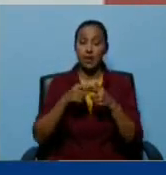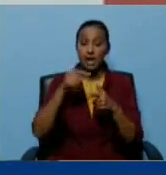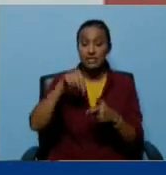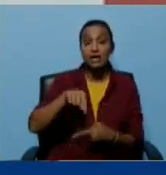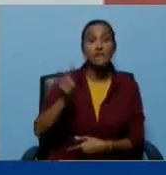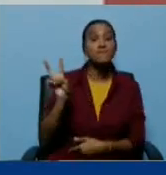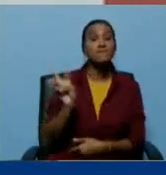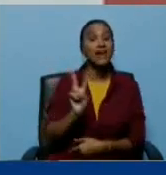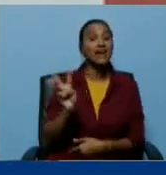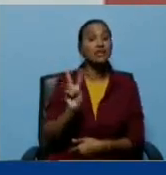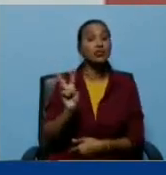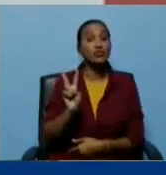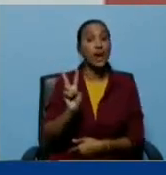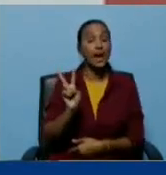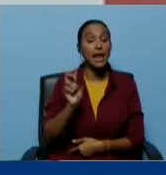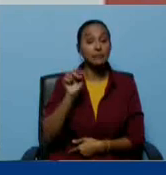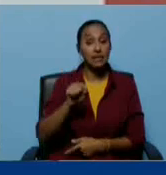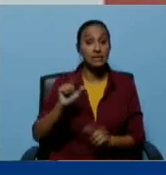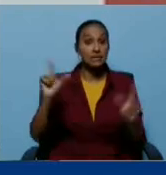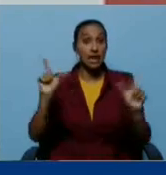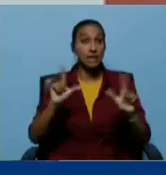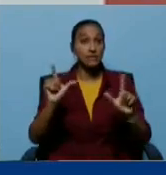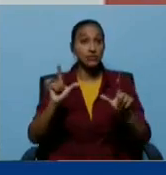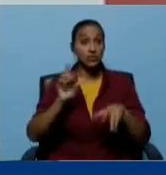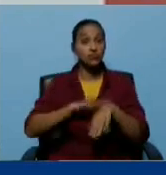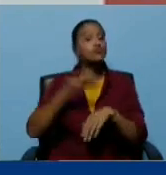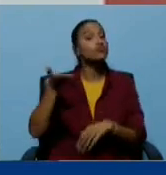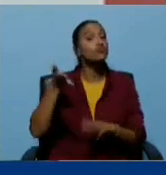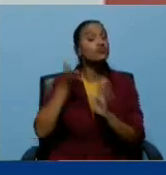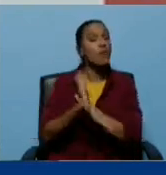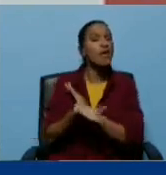desde una montaña de Caracas. ¿O no hemos olvidado de eso?